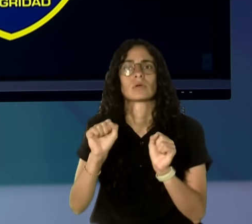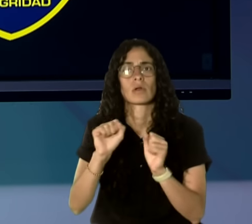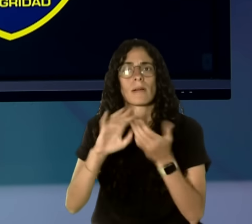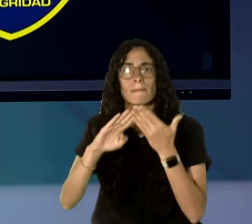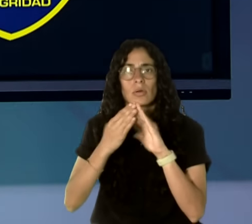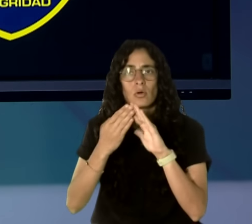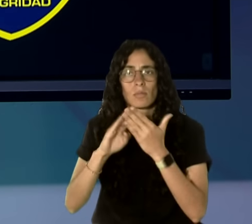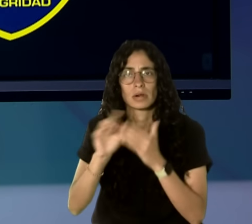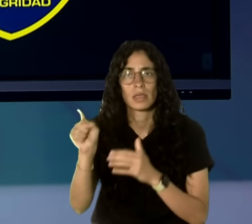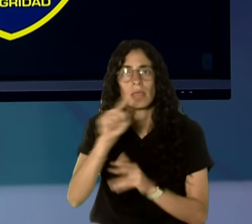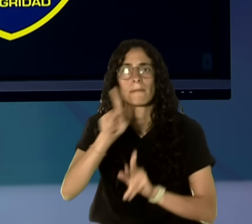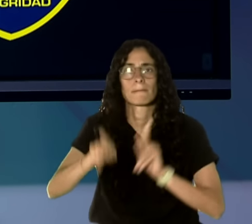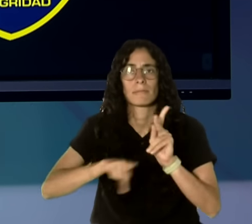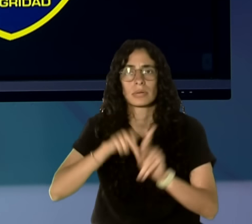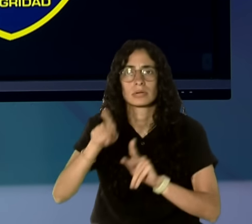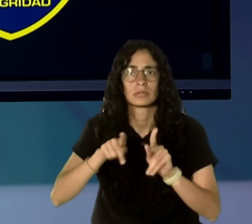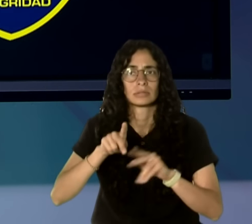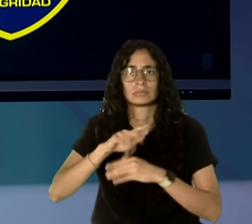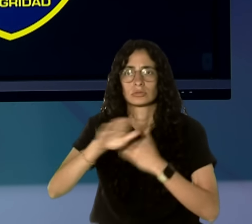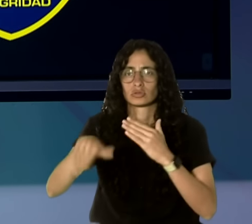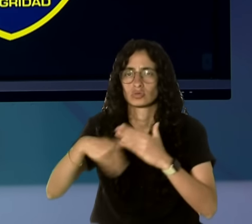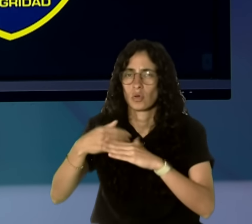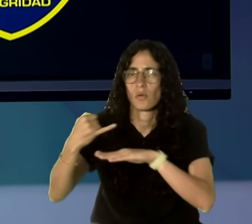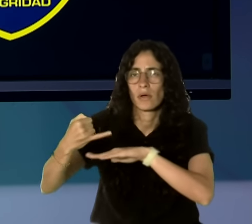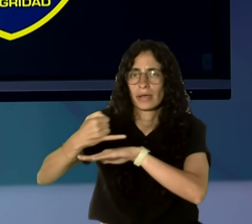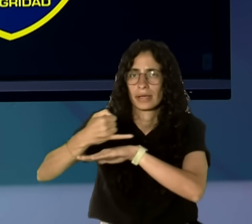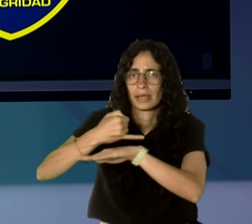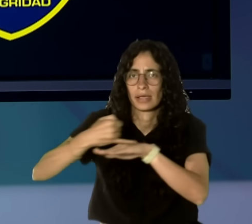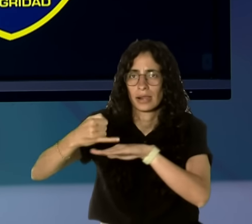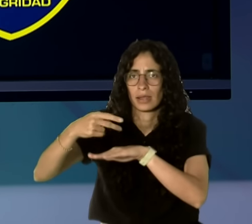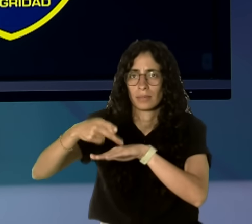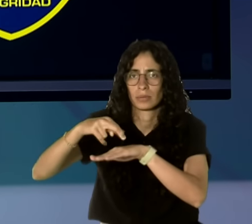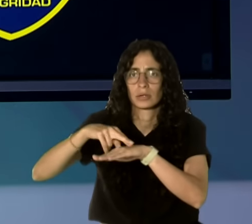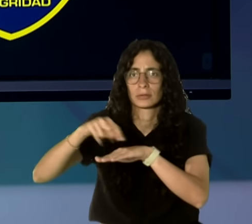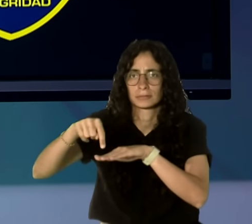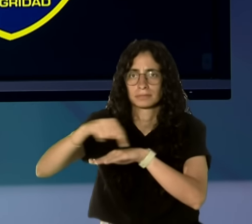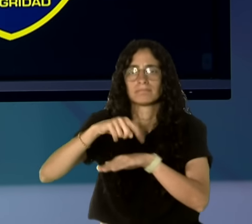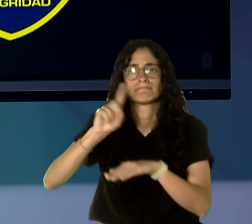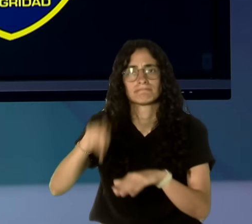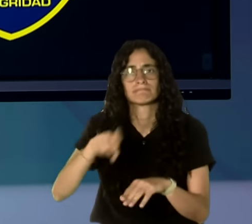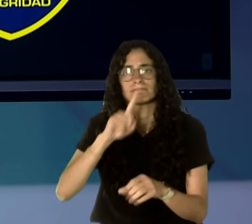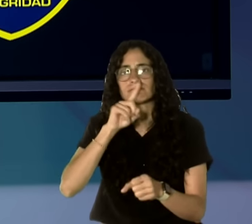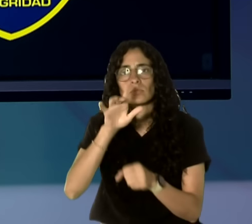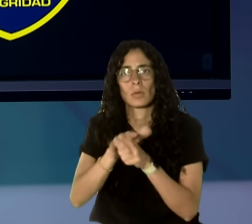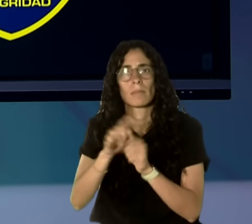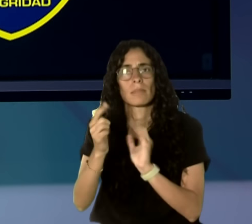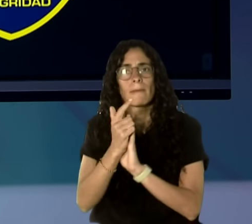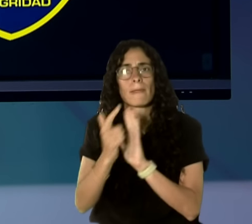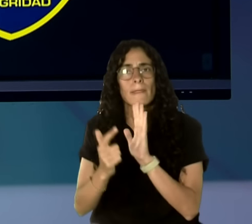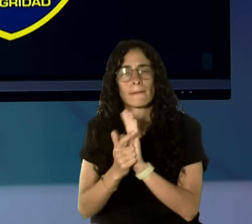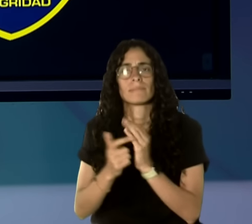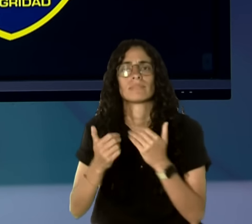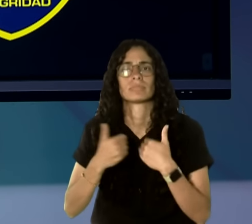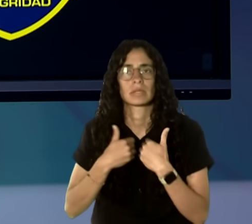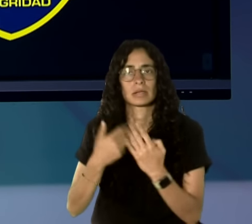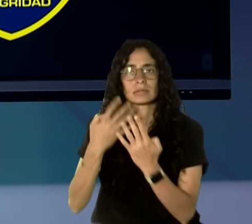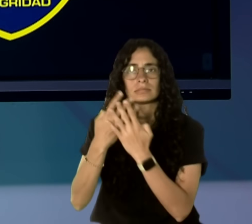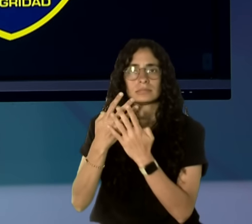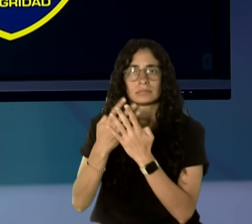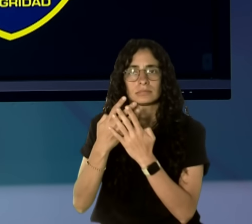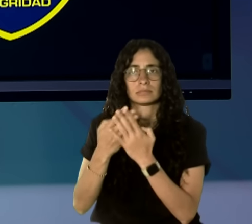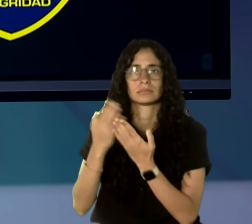comunidad a todos nuestros ciudadanos a nivel de toda la isla eh que se cumpla Claro está la ley eh Y pues tenemos un reportaje especial donde